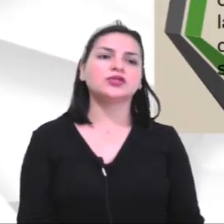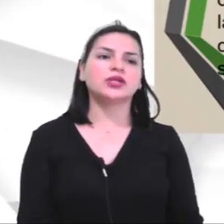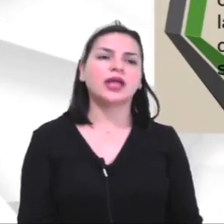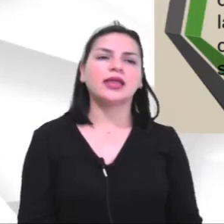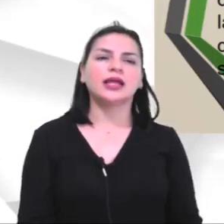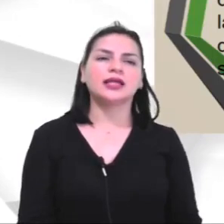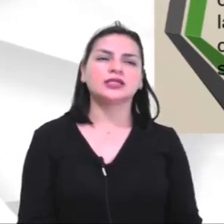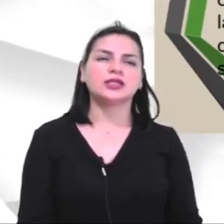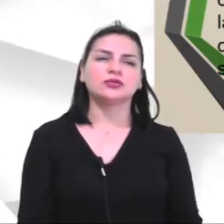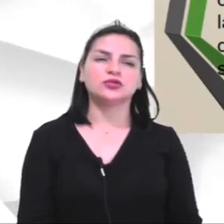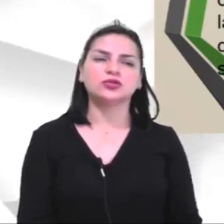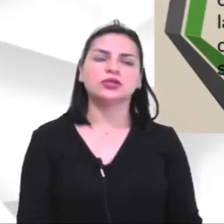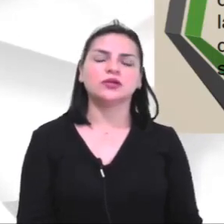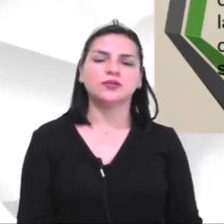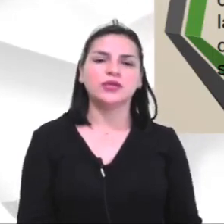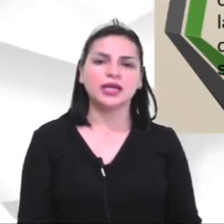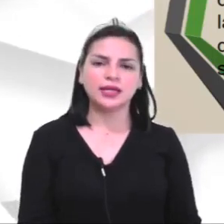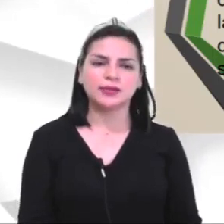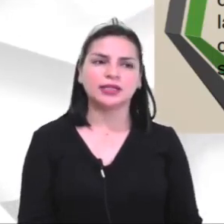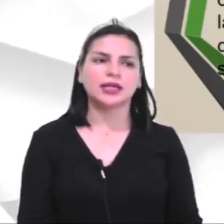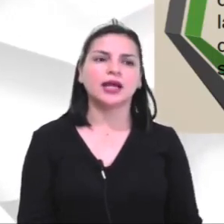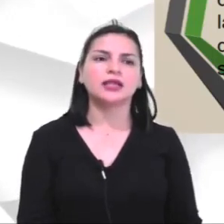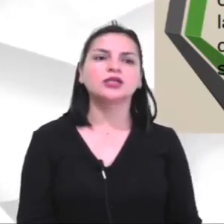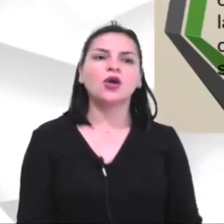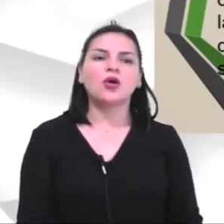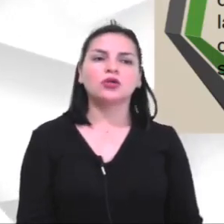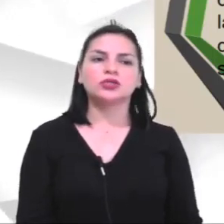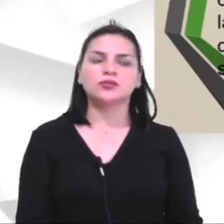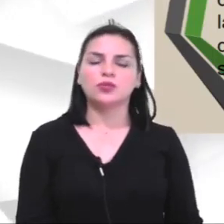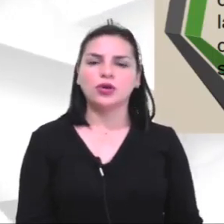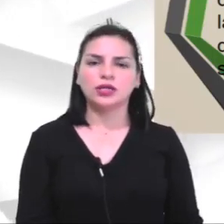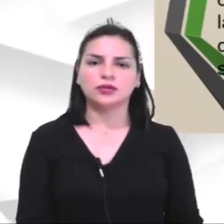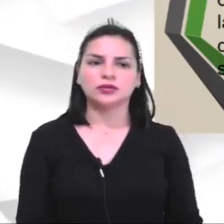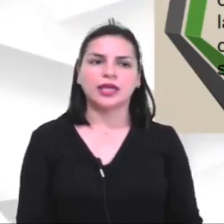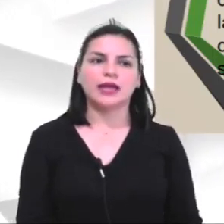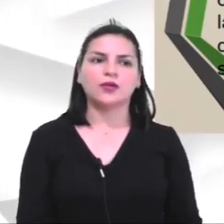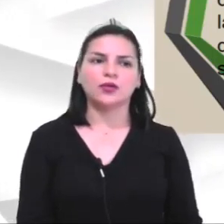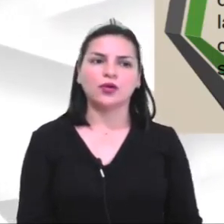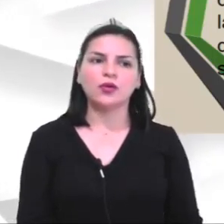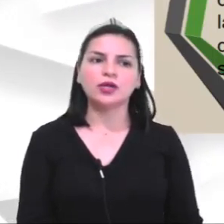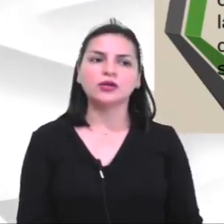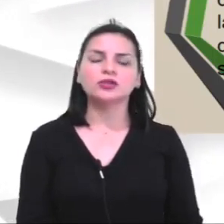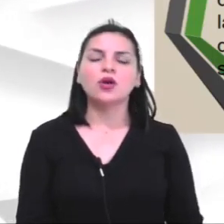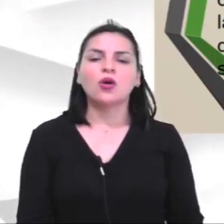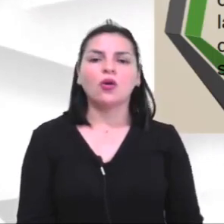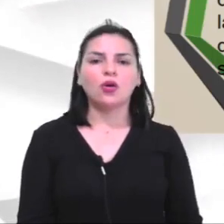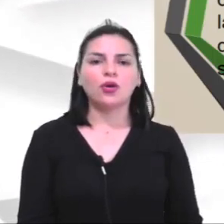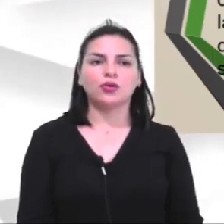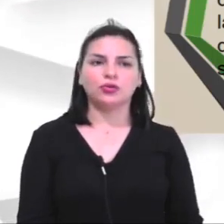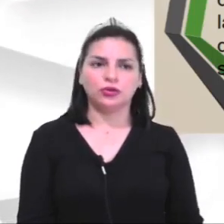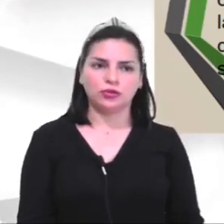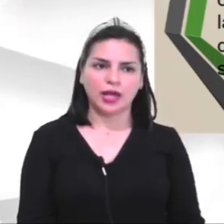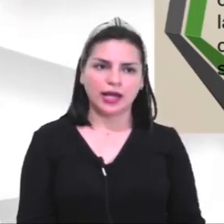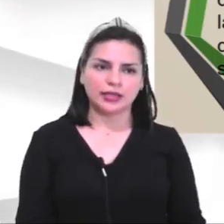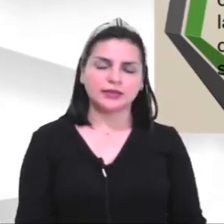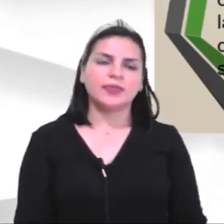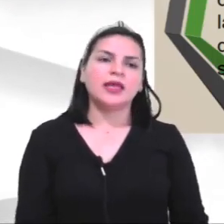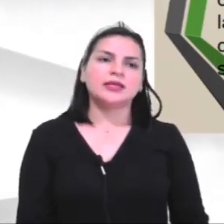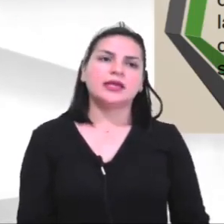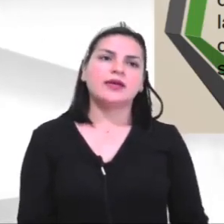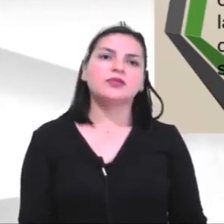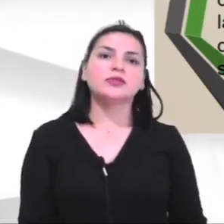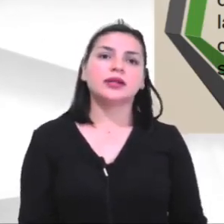una sociedad en la distribución de los bienes materiales o simbólicos, económicos o